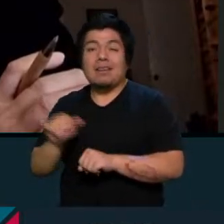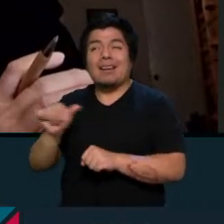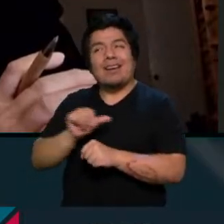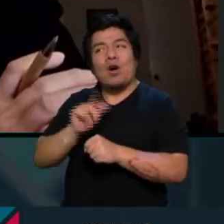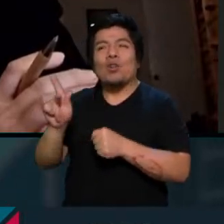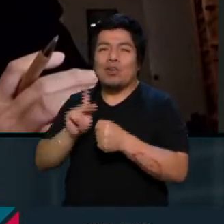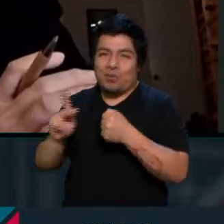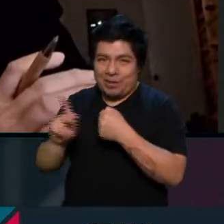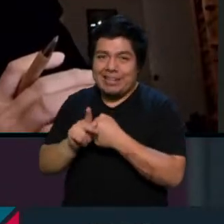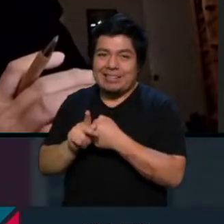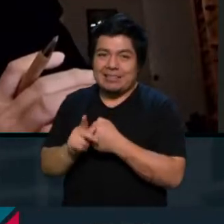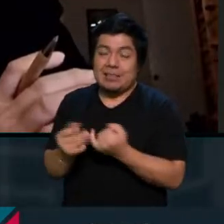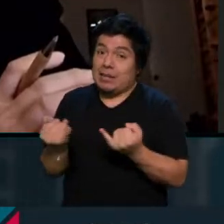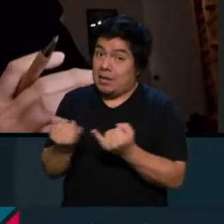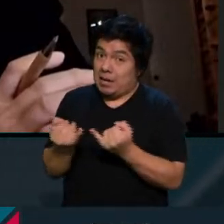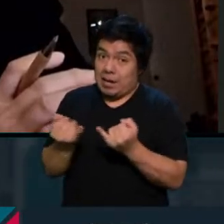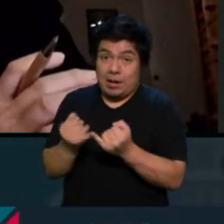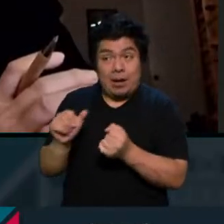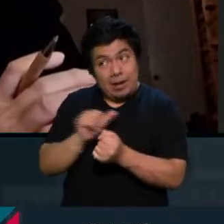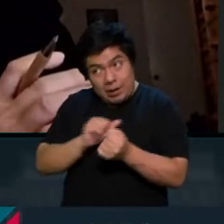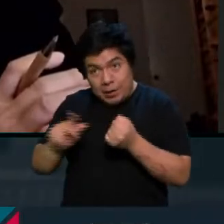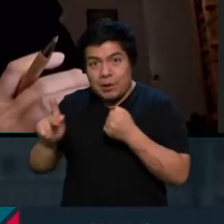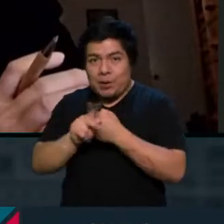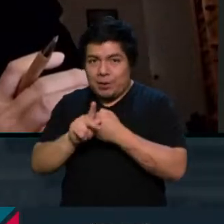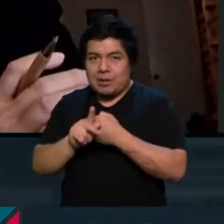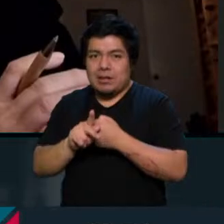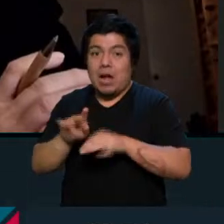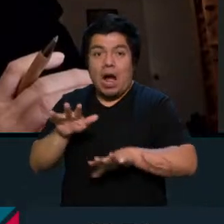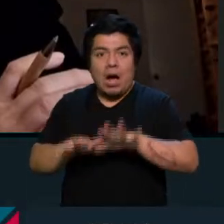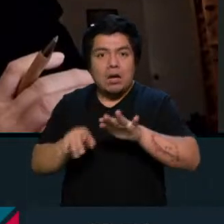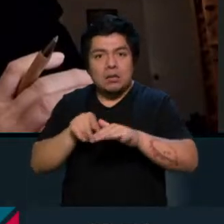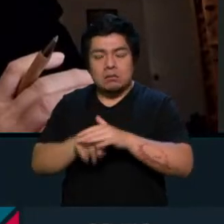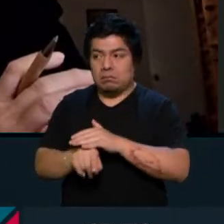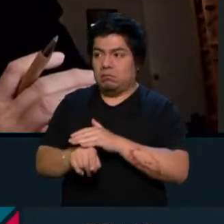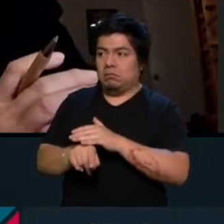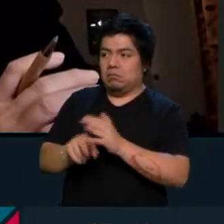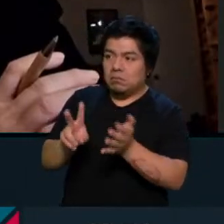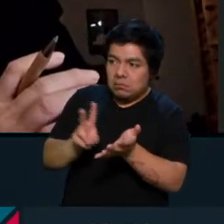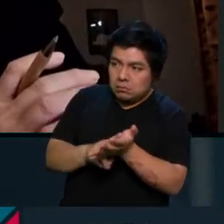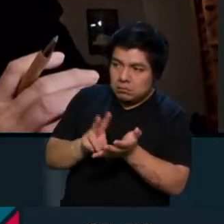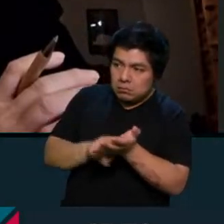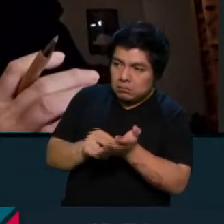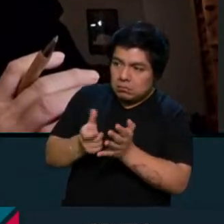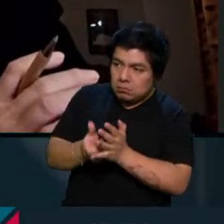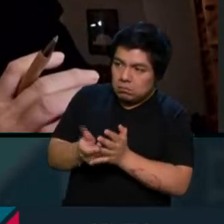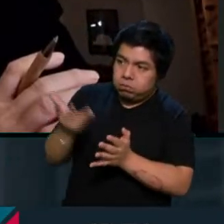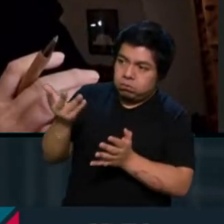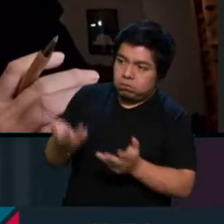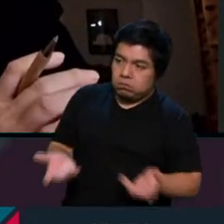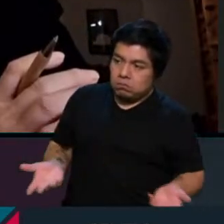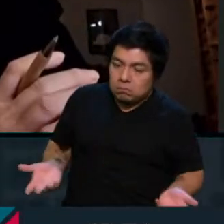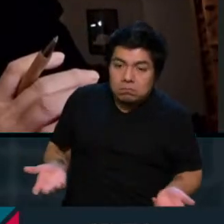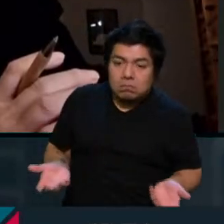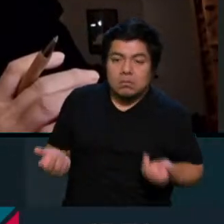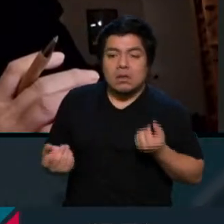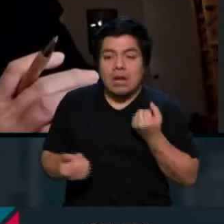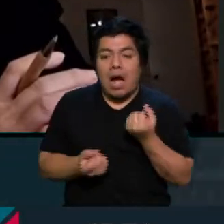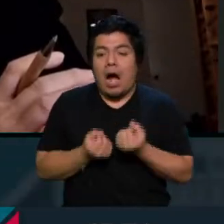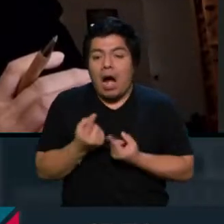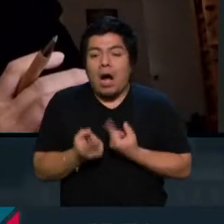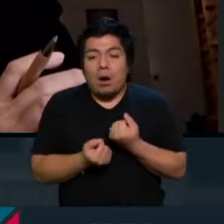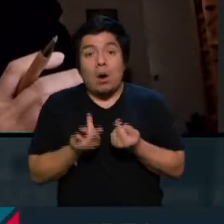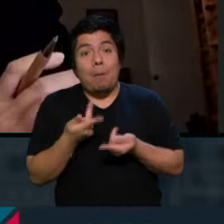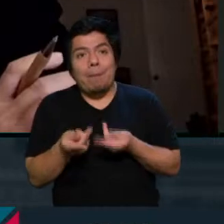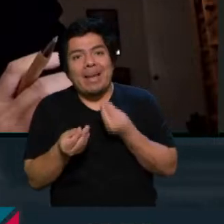extranjeros. Incluso los propios extranjeros ya se quejan de que se ha triplicado este tipo de rentas, pero también se triplican